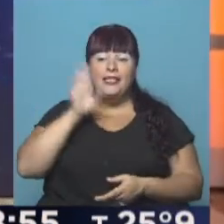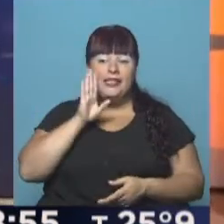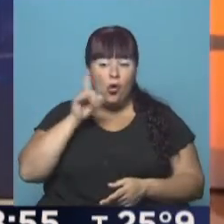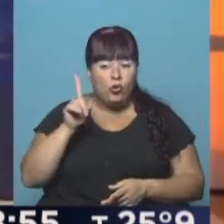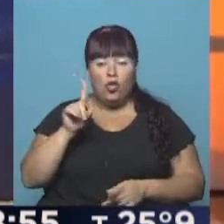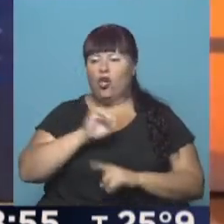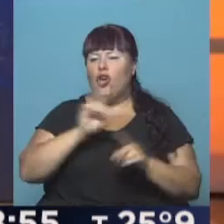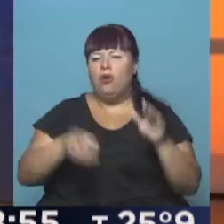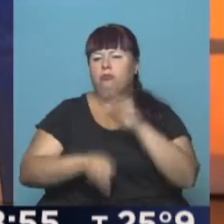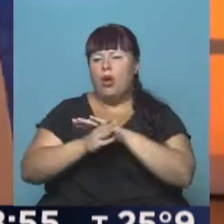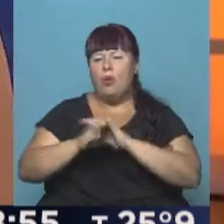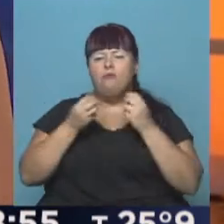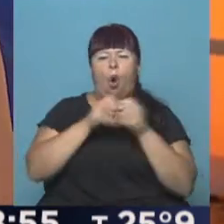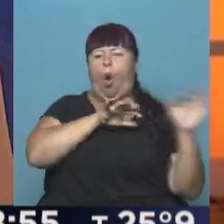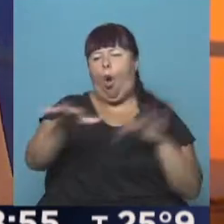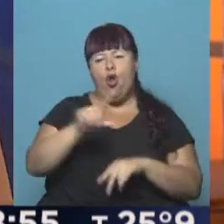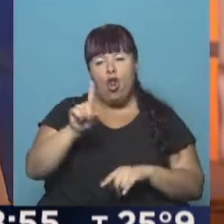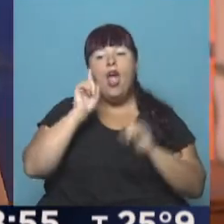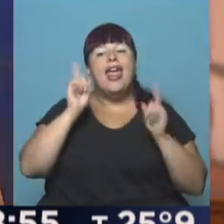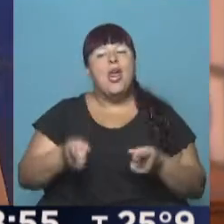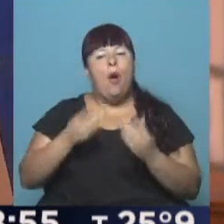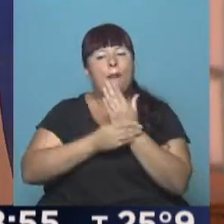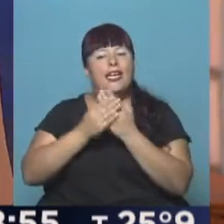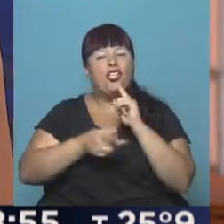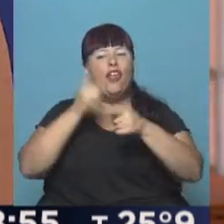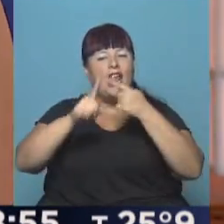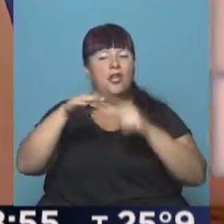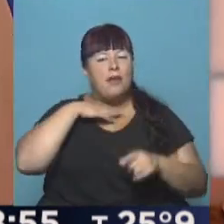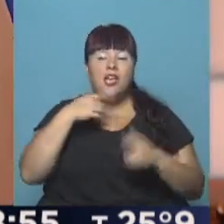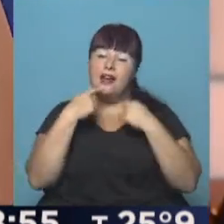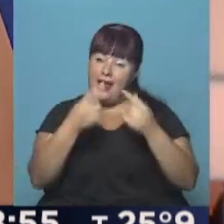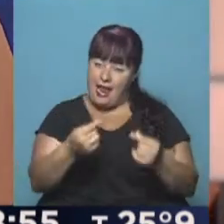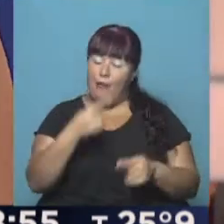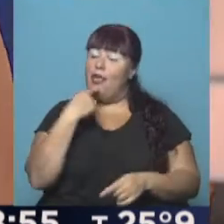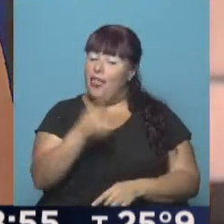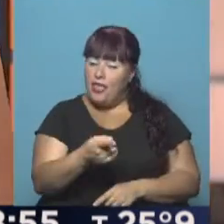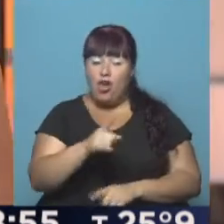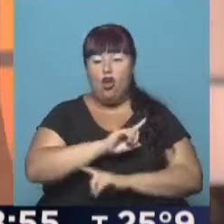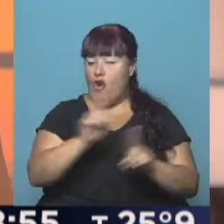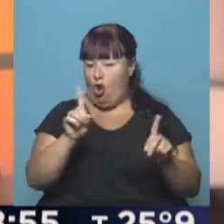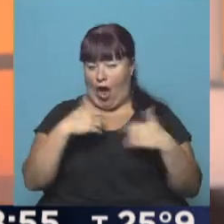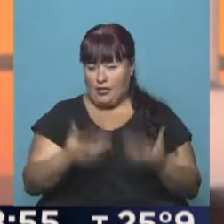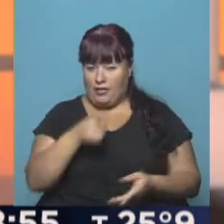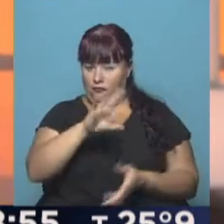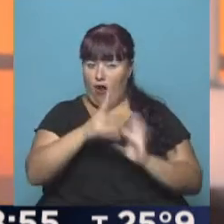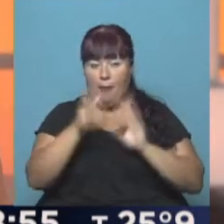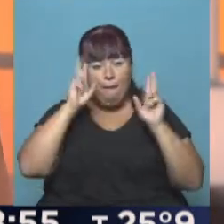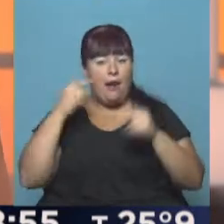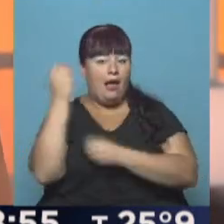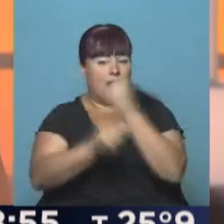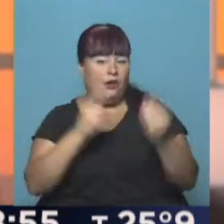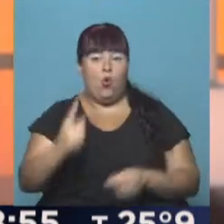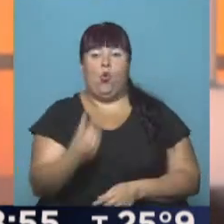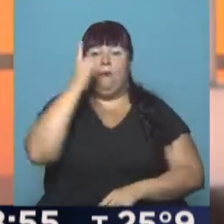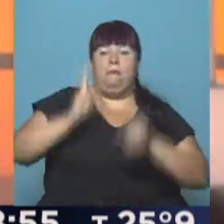Unidos no iba a haber deportaciones masivas. De todas formas, el canciller mexicano se está quejando y advirtió que no aceptarán esta política de inmigración